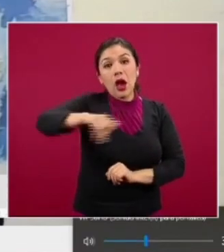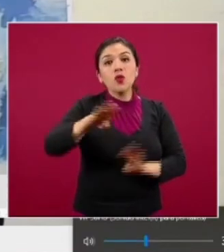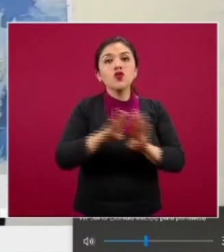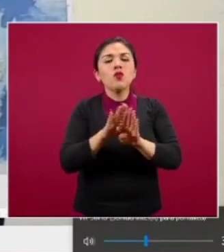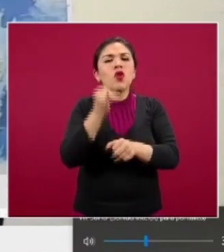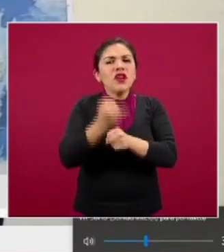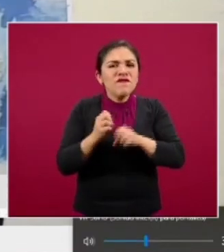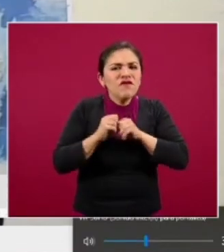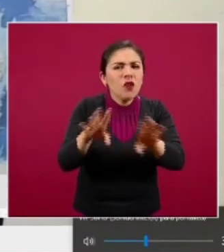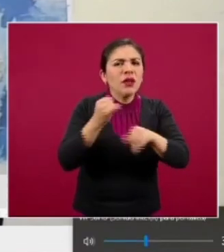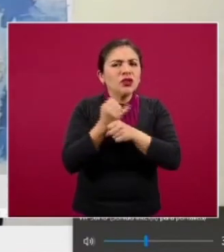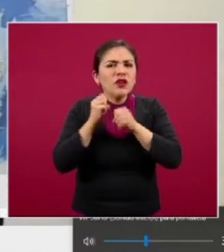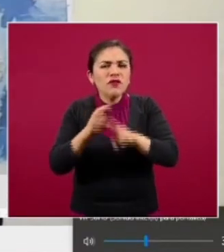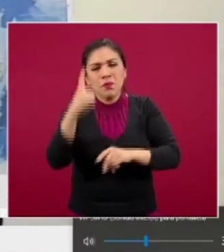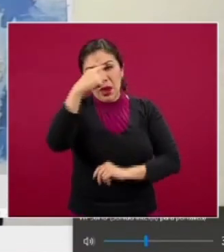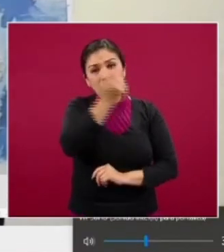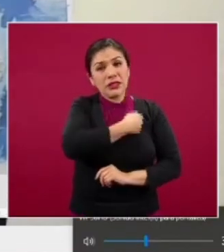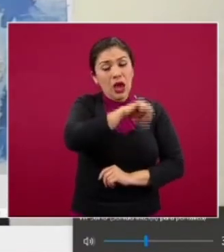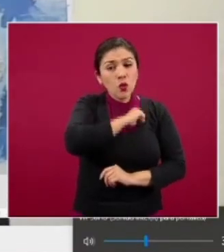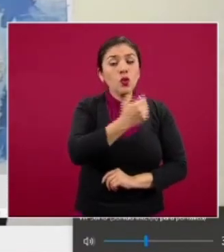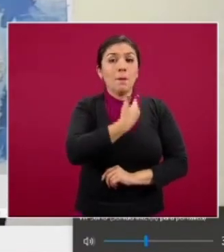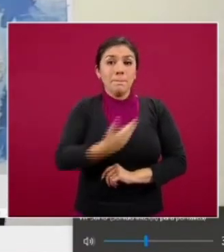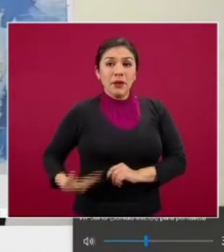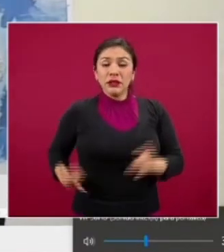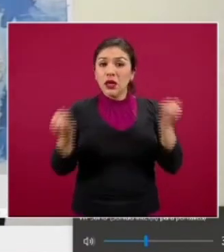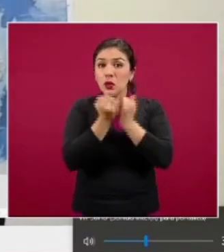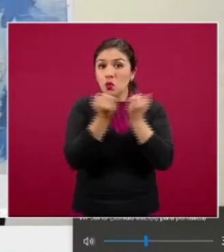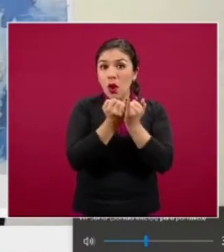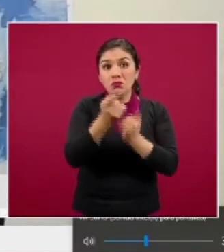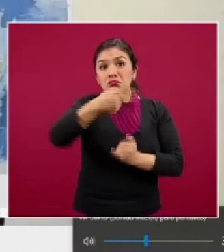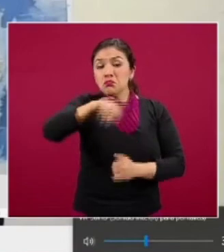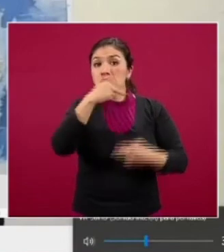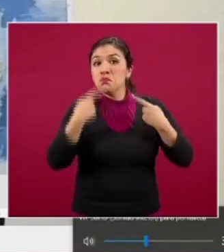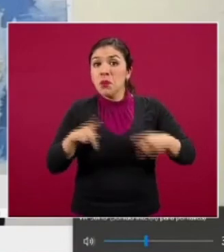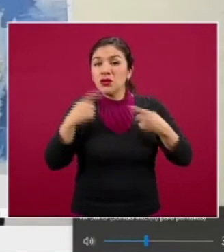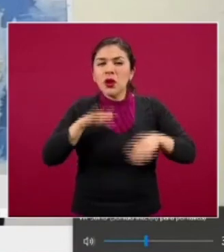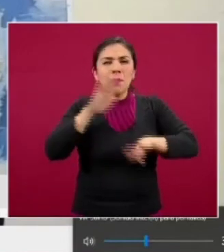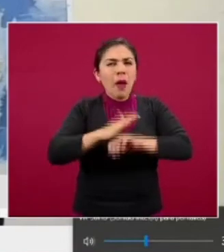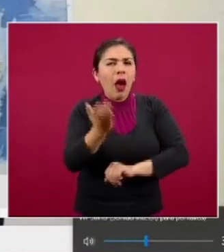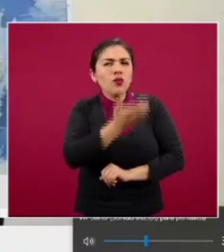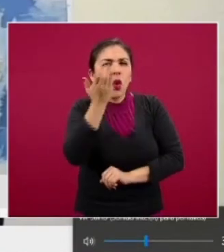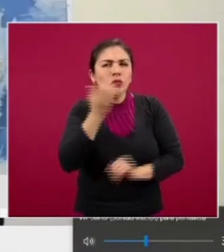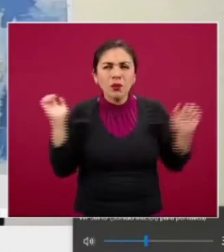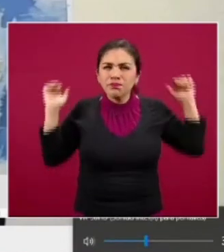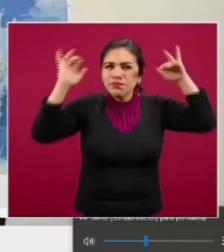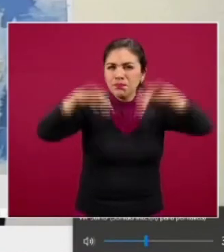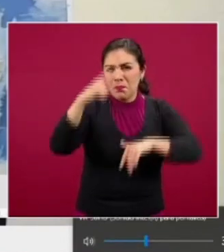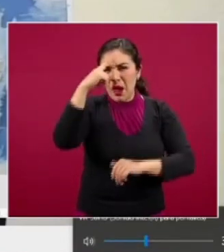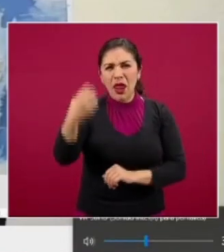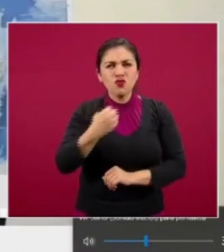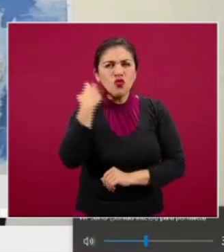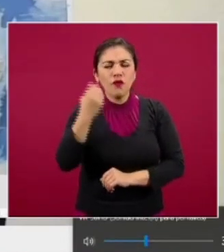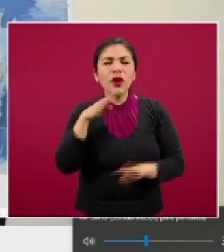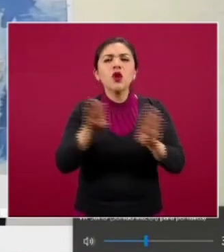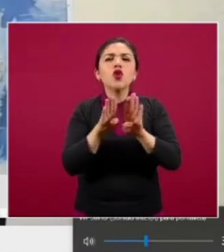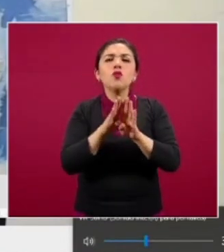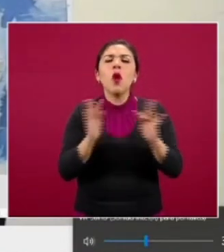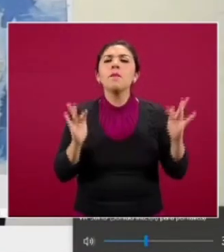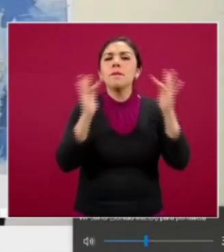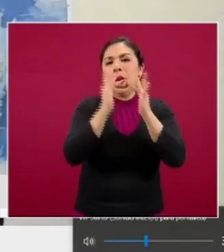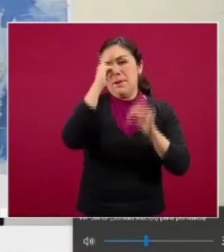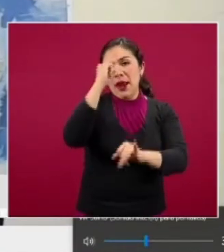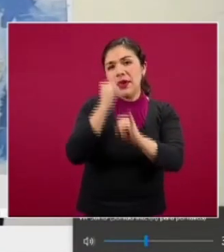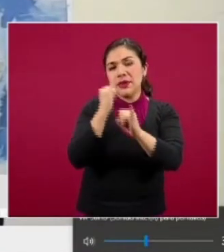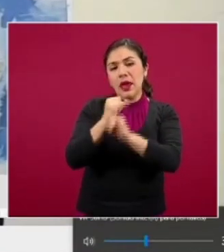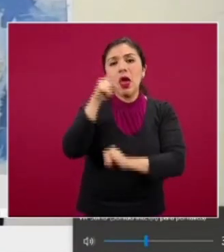fuentes de información de salud y de presidencia, quienes son las personas que habitualmente concurren a la conferencia, la liga de internet